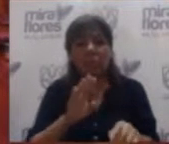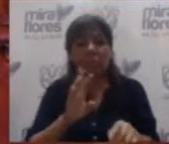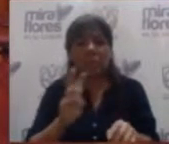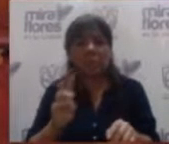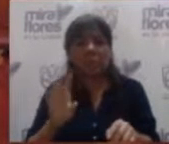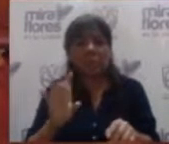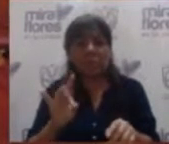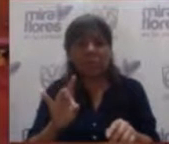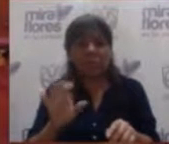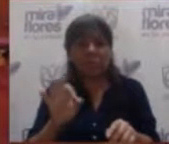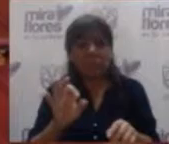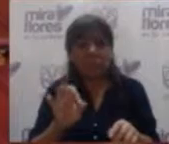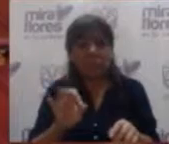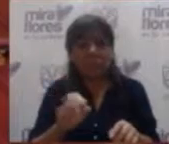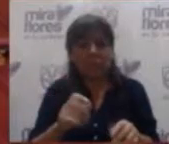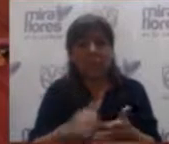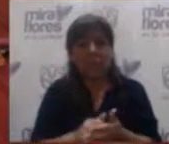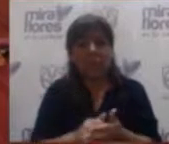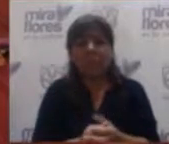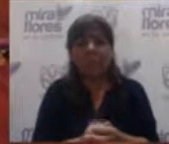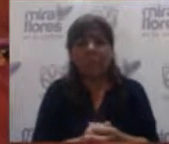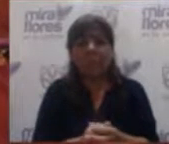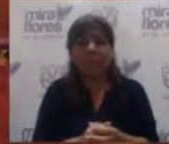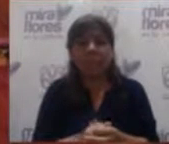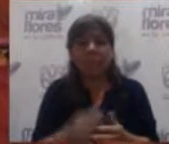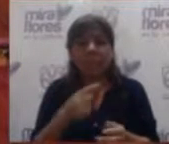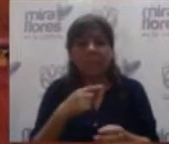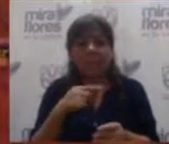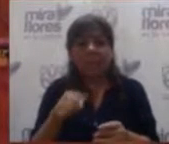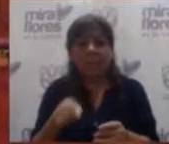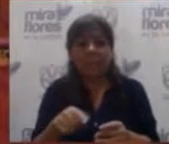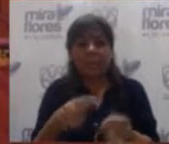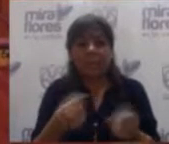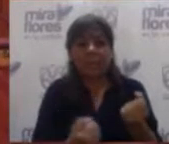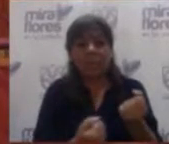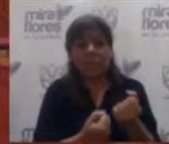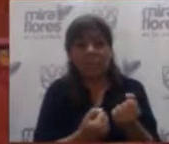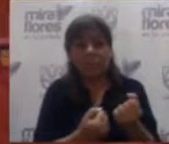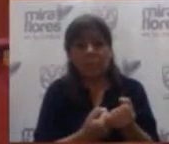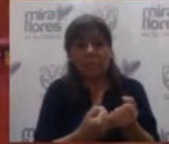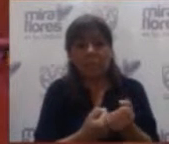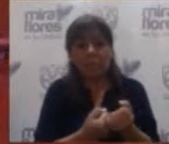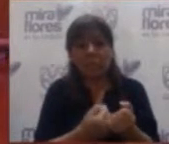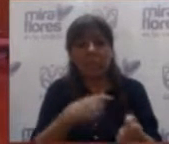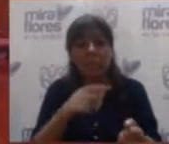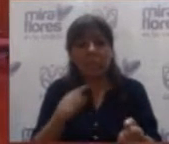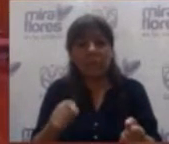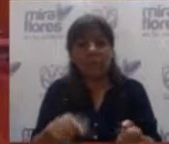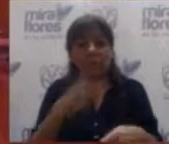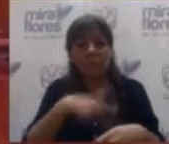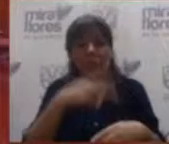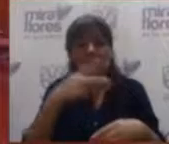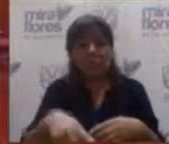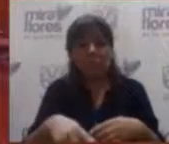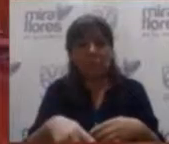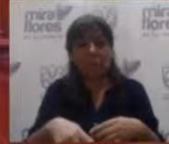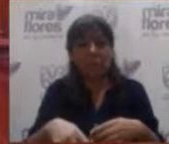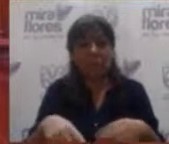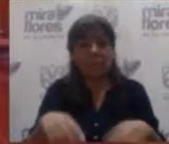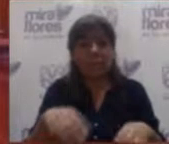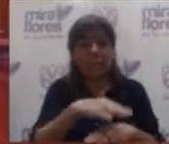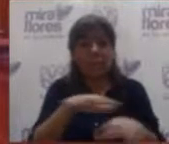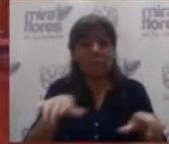la ordenanza 342-MM, que aprueba los parámetros urbanísticos y edificatorios y las condiciones generales